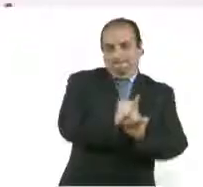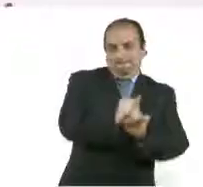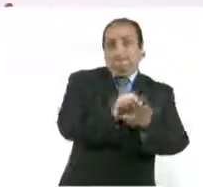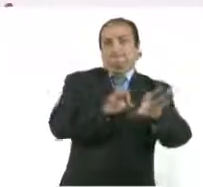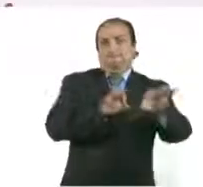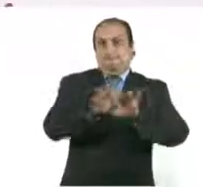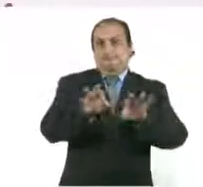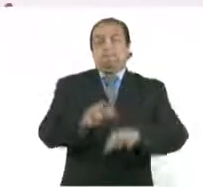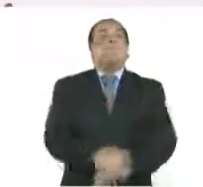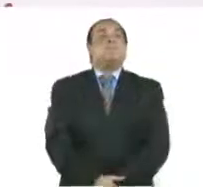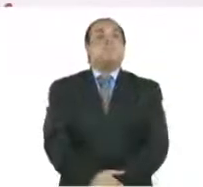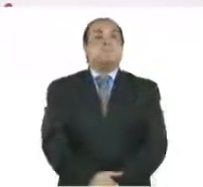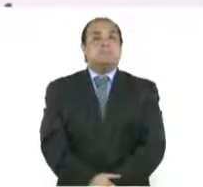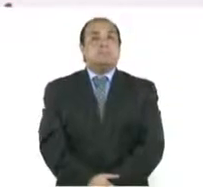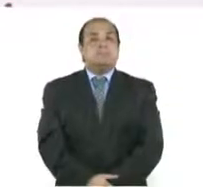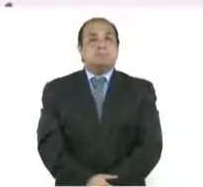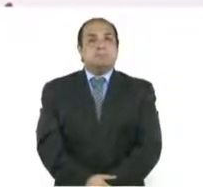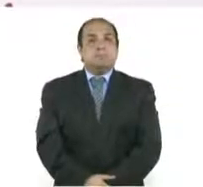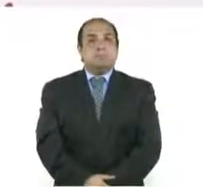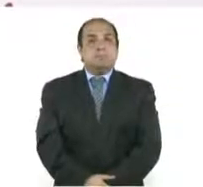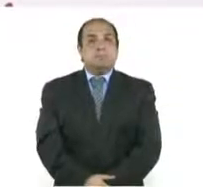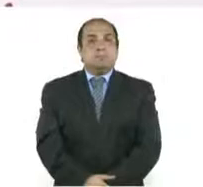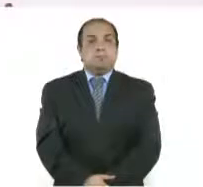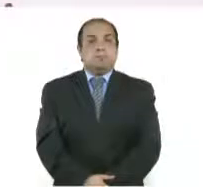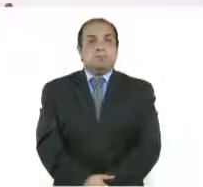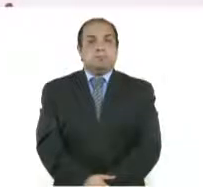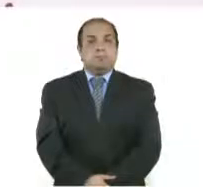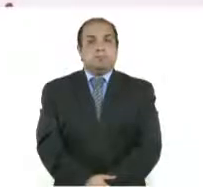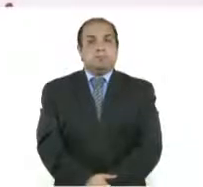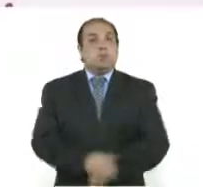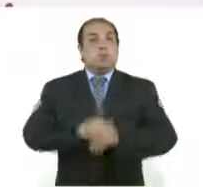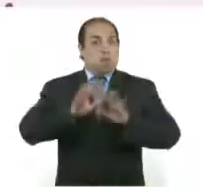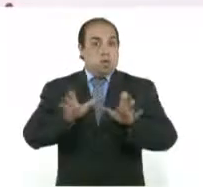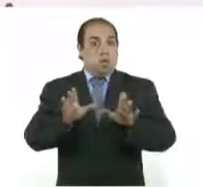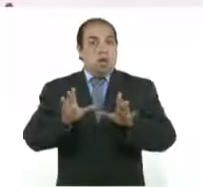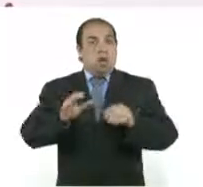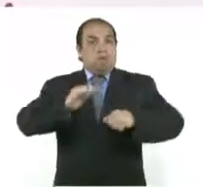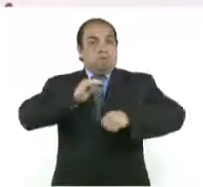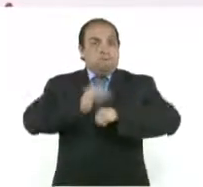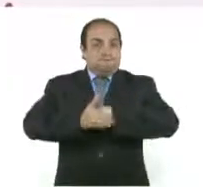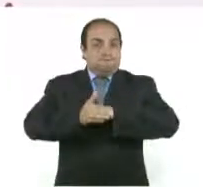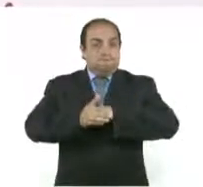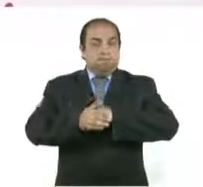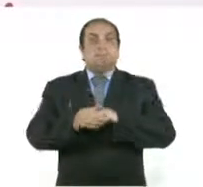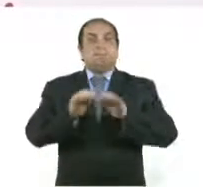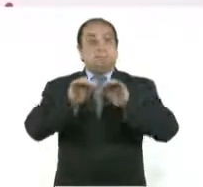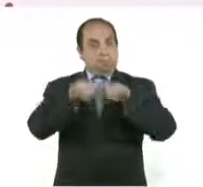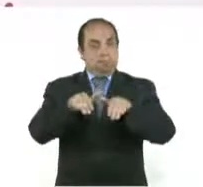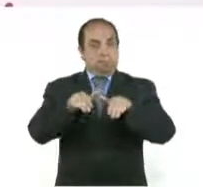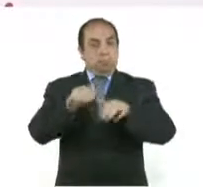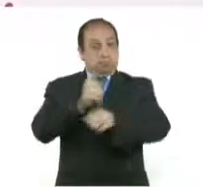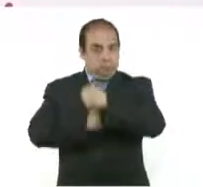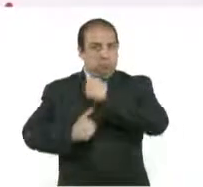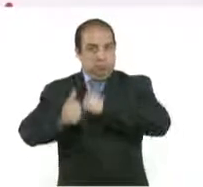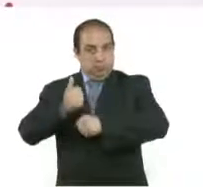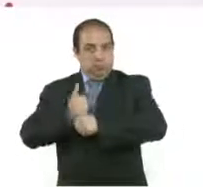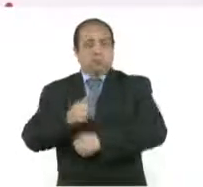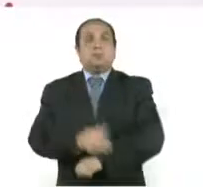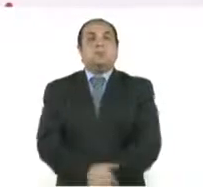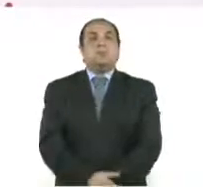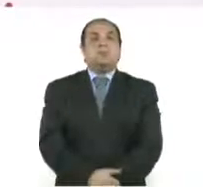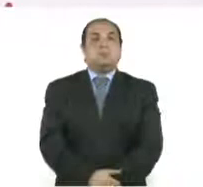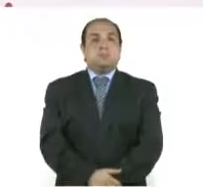hacer ese trabajo. Entonces, como les decía, una vez que ya concluimos este registro el año